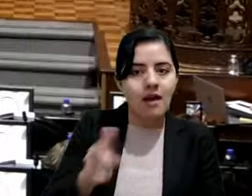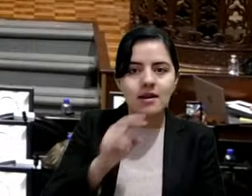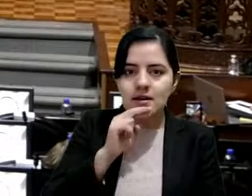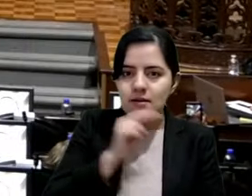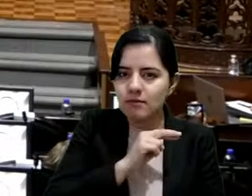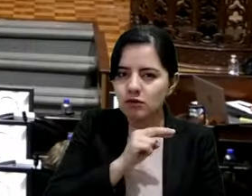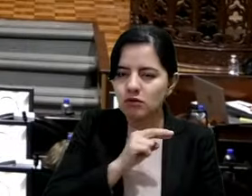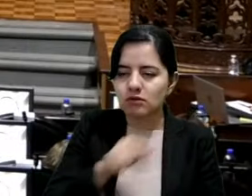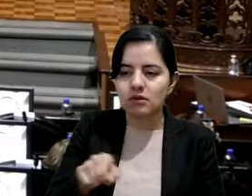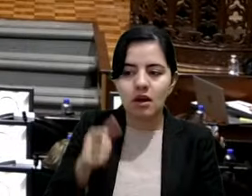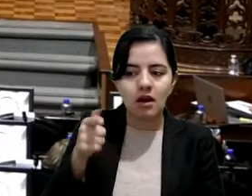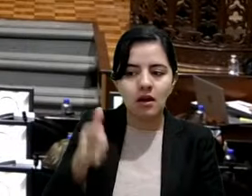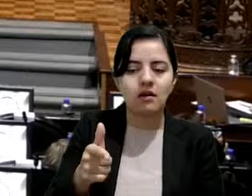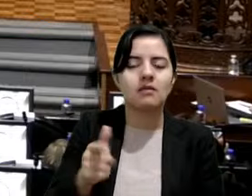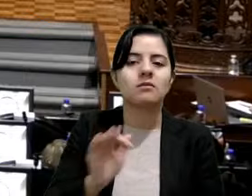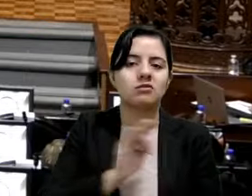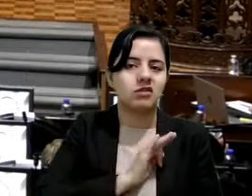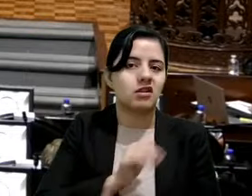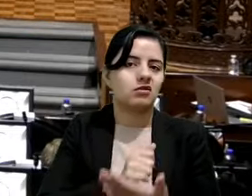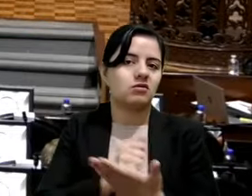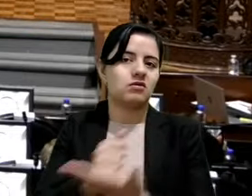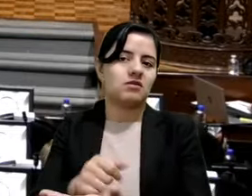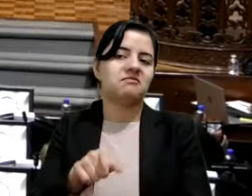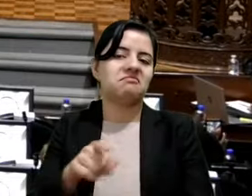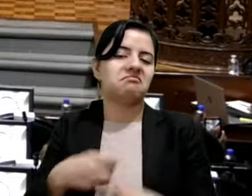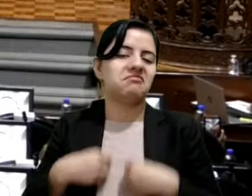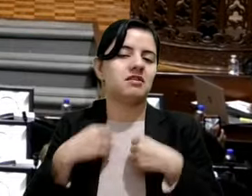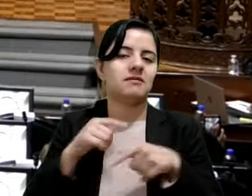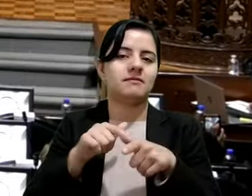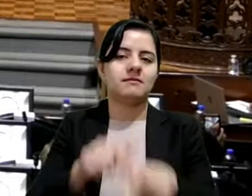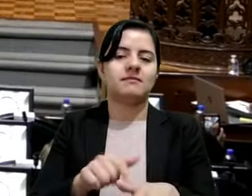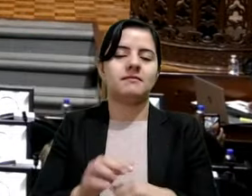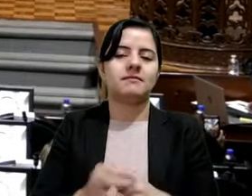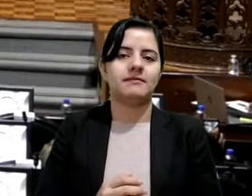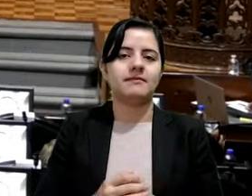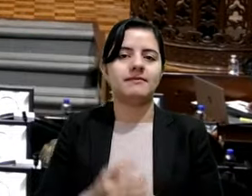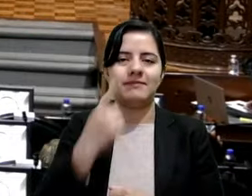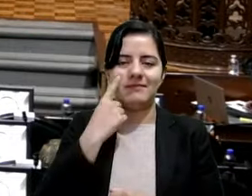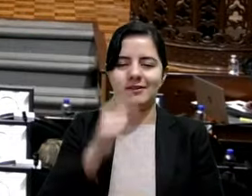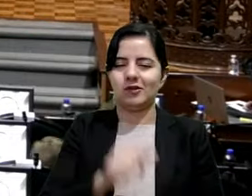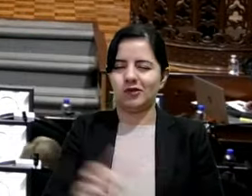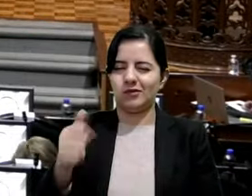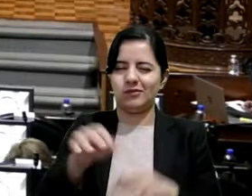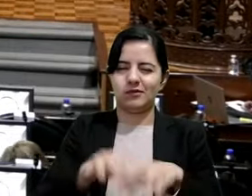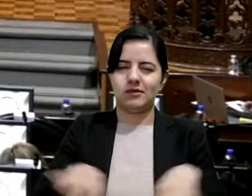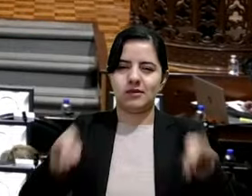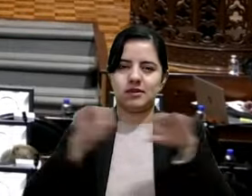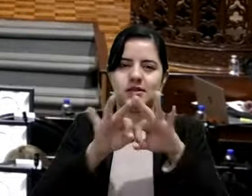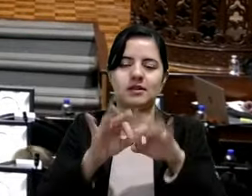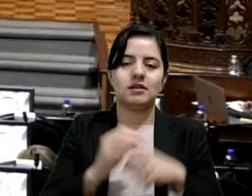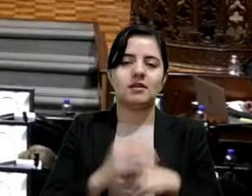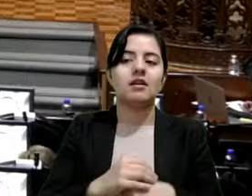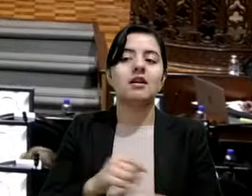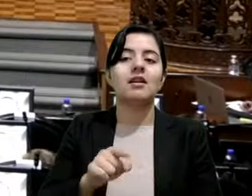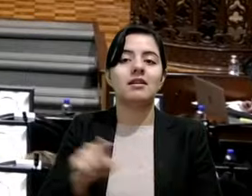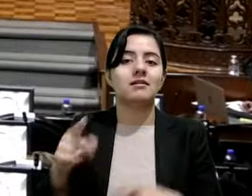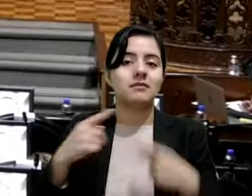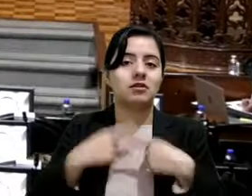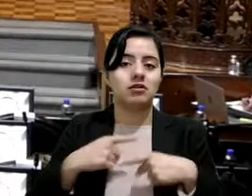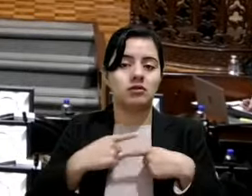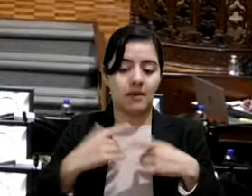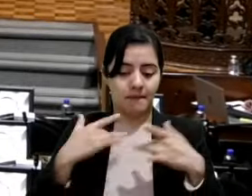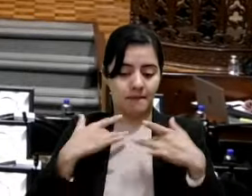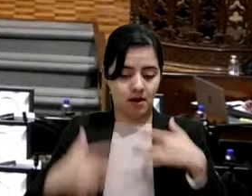Pilar importante que debemos destacar es la promoción de La donación de órganos Muchísimas felicidades por